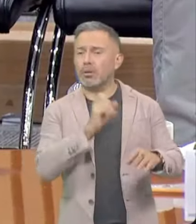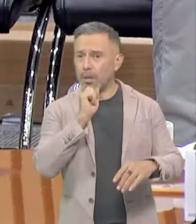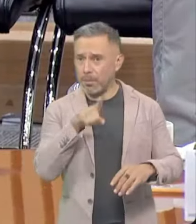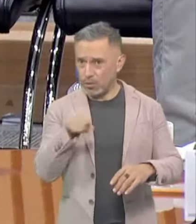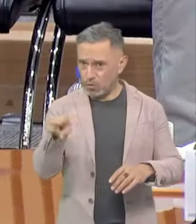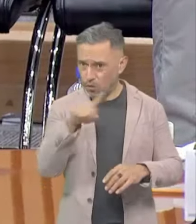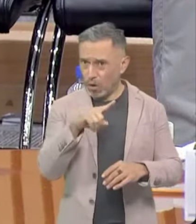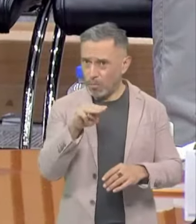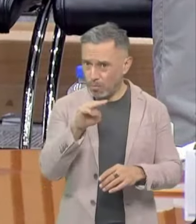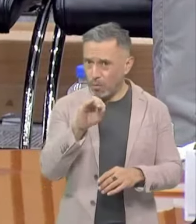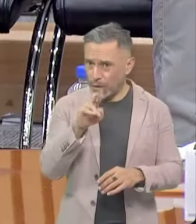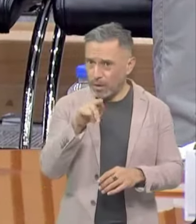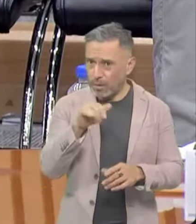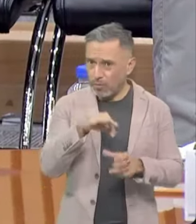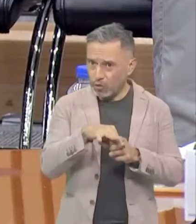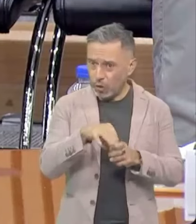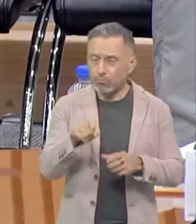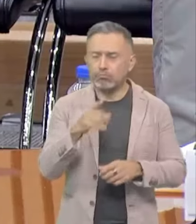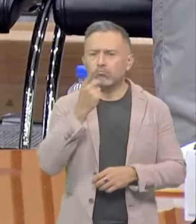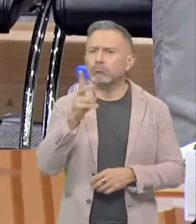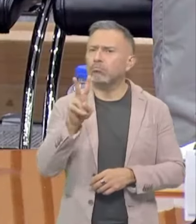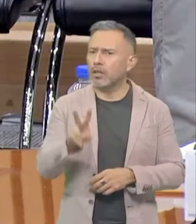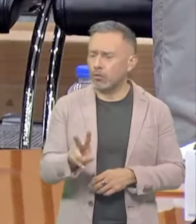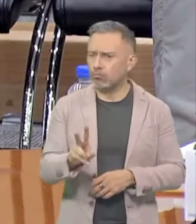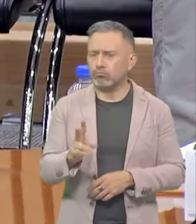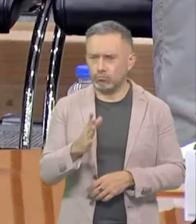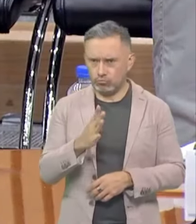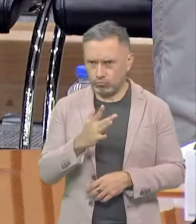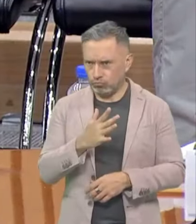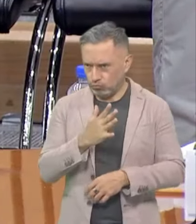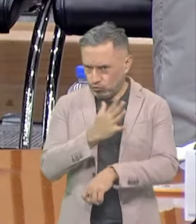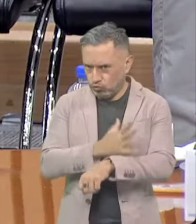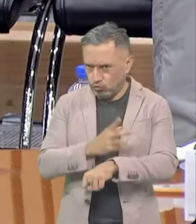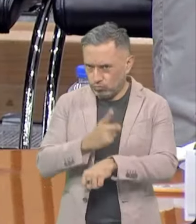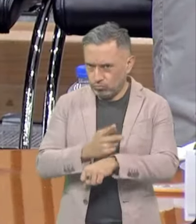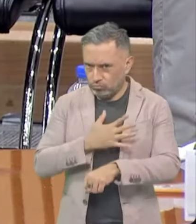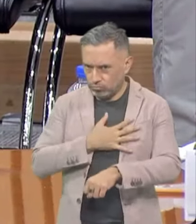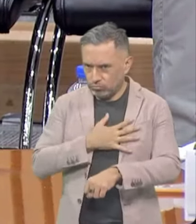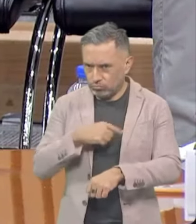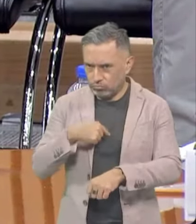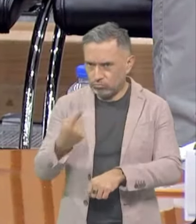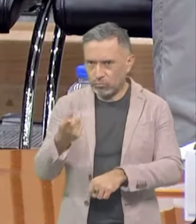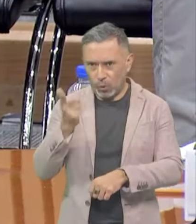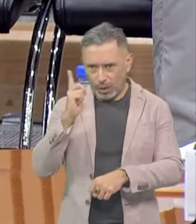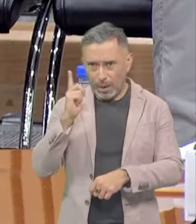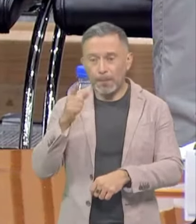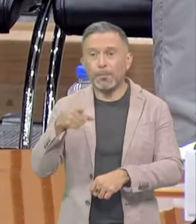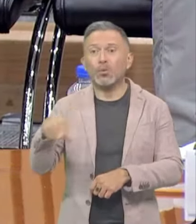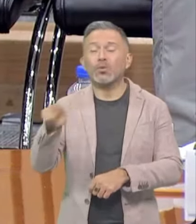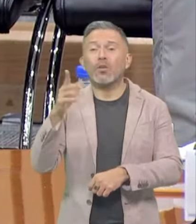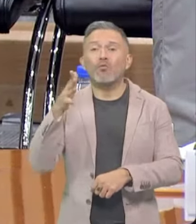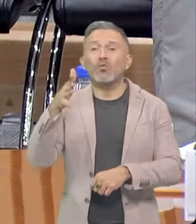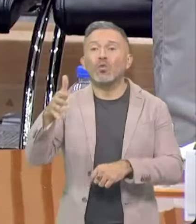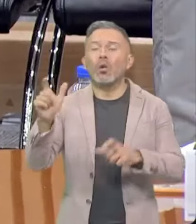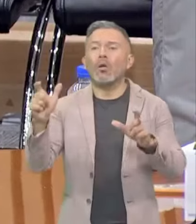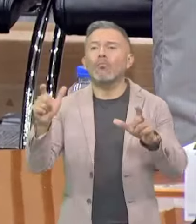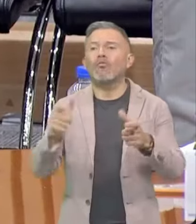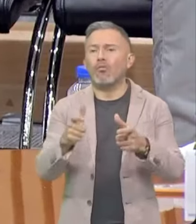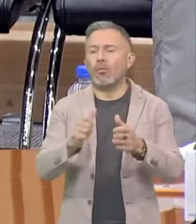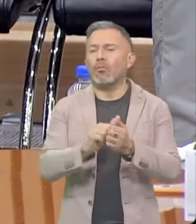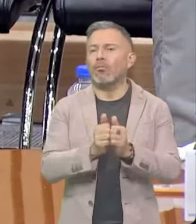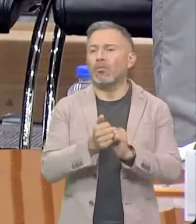morena Les deseo también de corazón que no vayan a caer entre los pobres o los pobres más